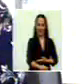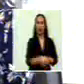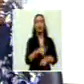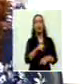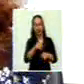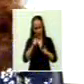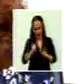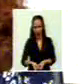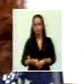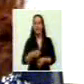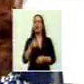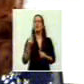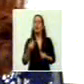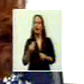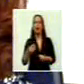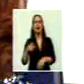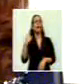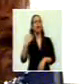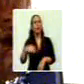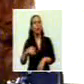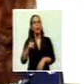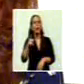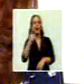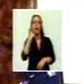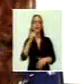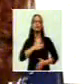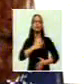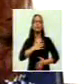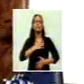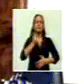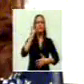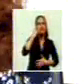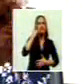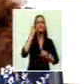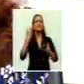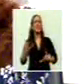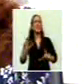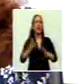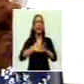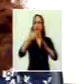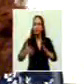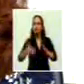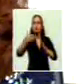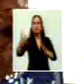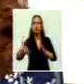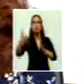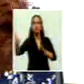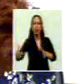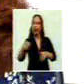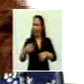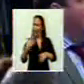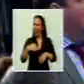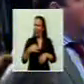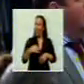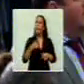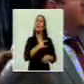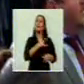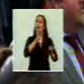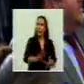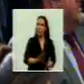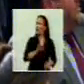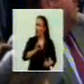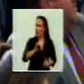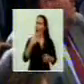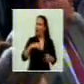también la obligación de exámenes psicofísicos periódicos, cosas que deberían darse en todos los ámbitos, en